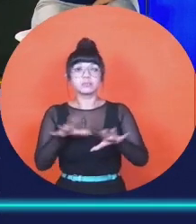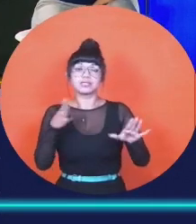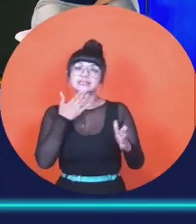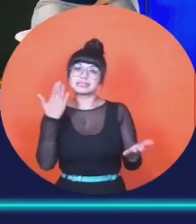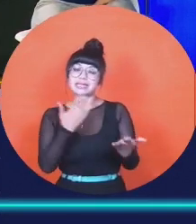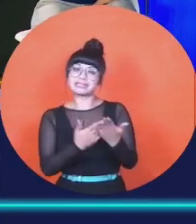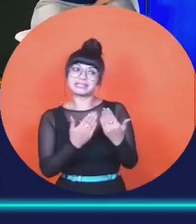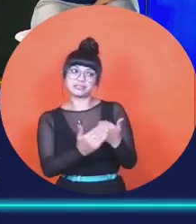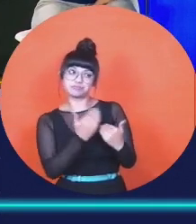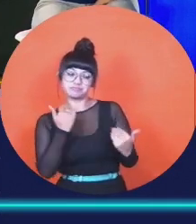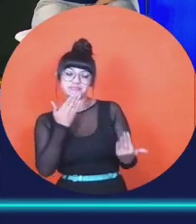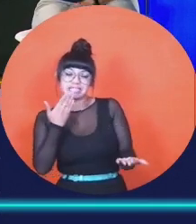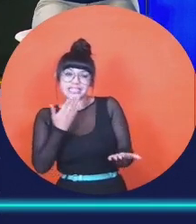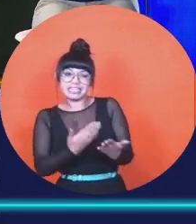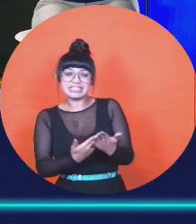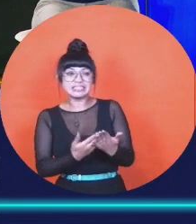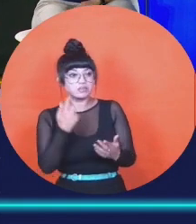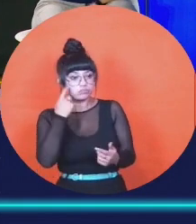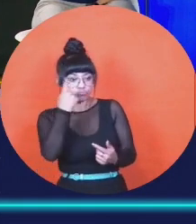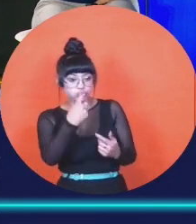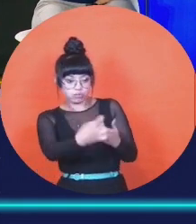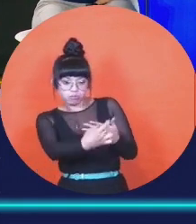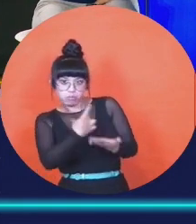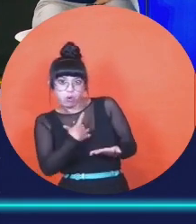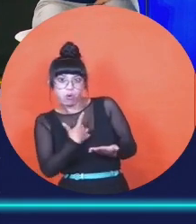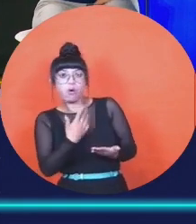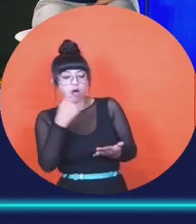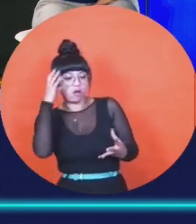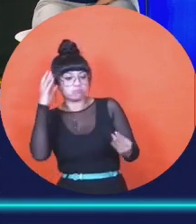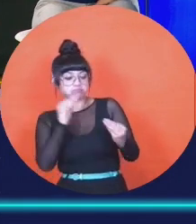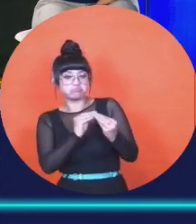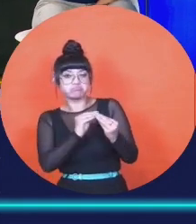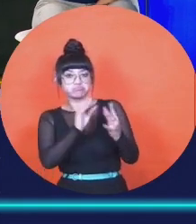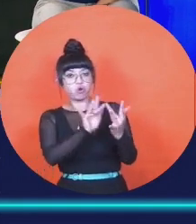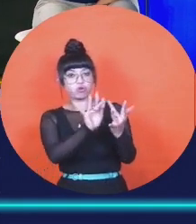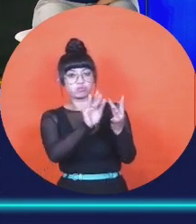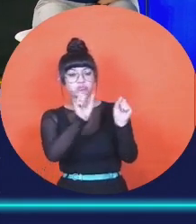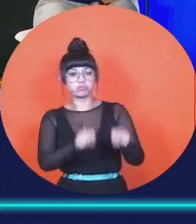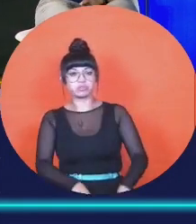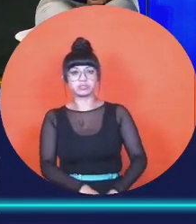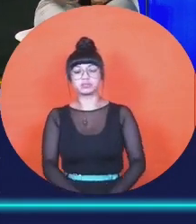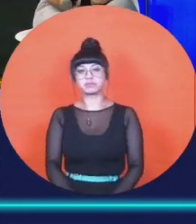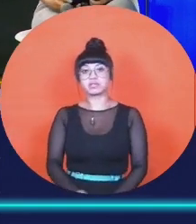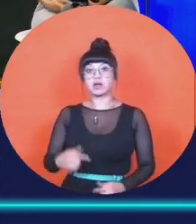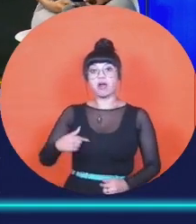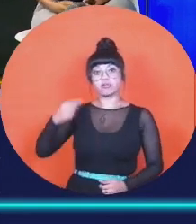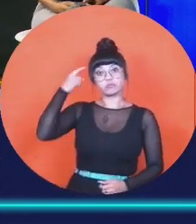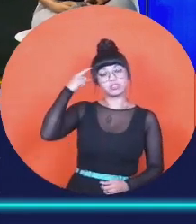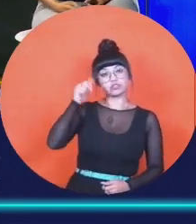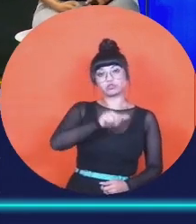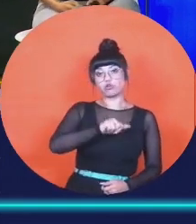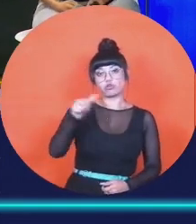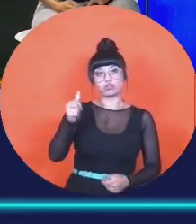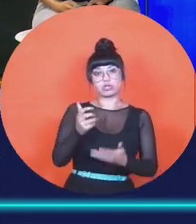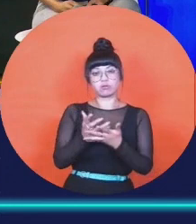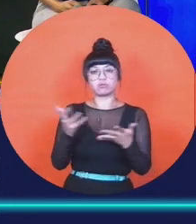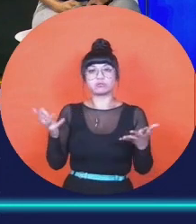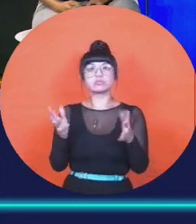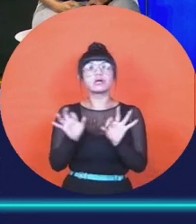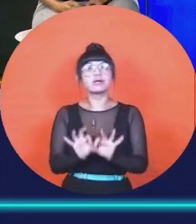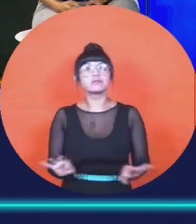por la invitación. Nos buscas, nos pones un mensaje y nos ponemos en contacto. Gracias. Yo creo que una otra cosa